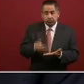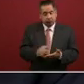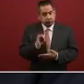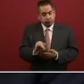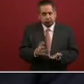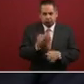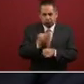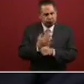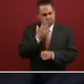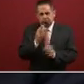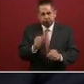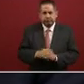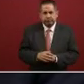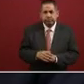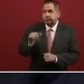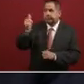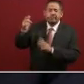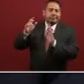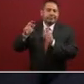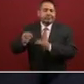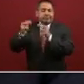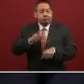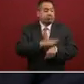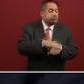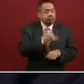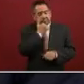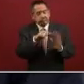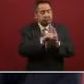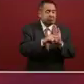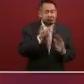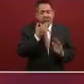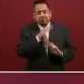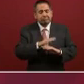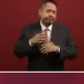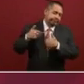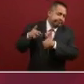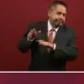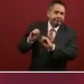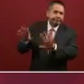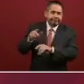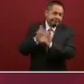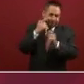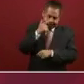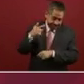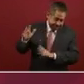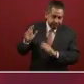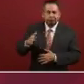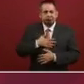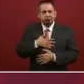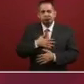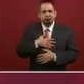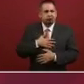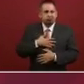de todas maneras las calificadoras son libres ellos van a decidir yo no